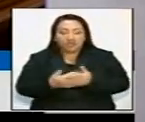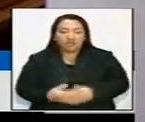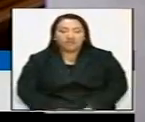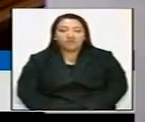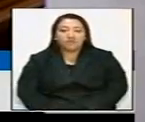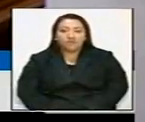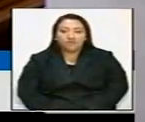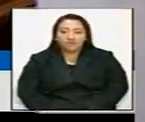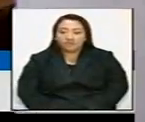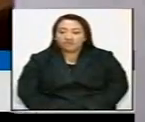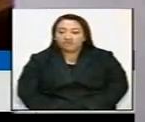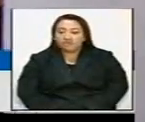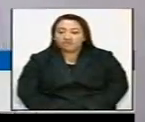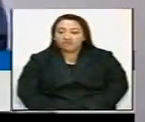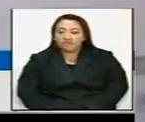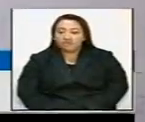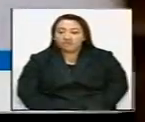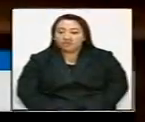gracias.